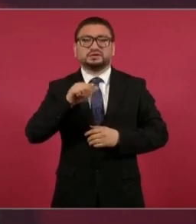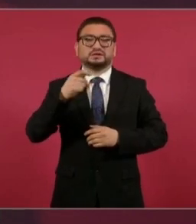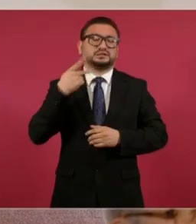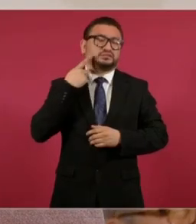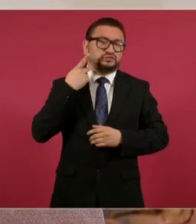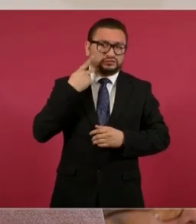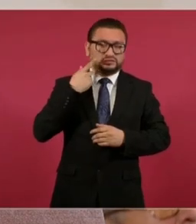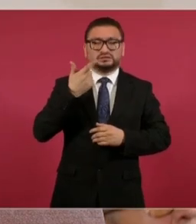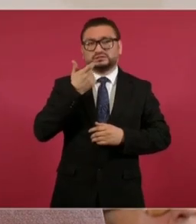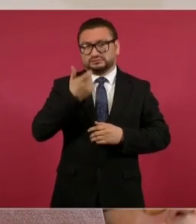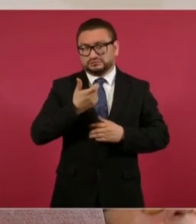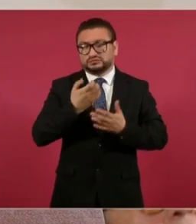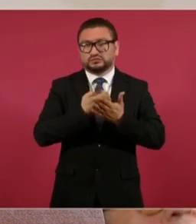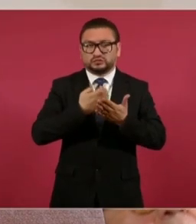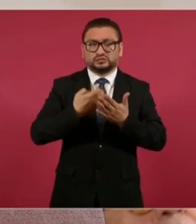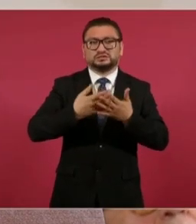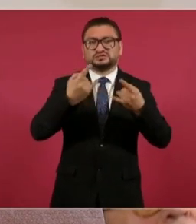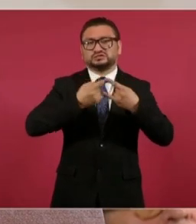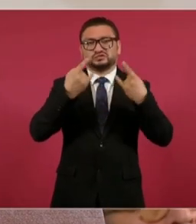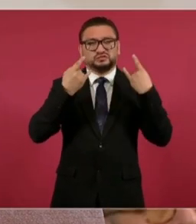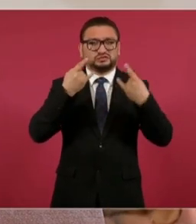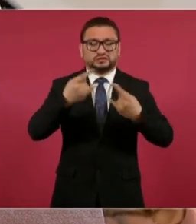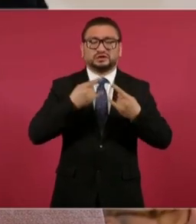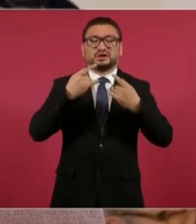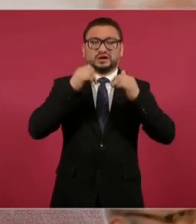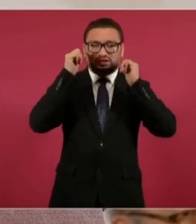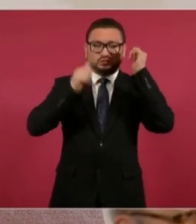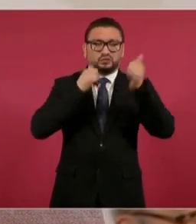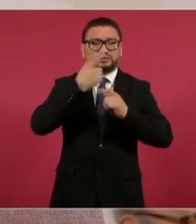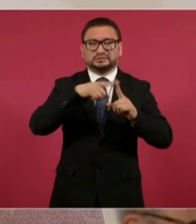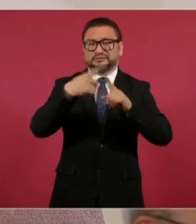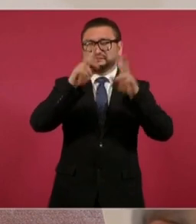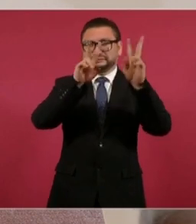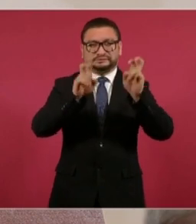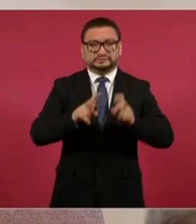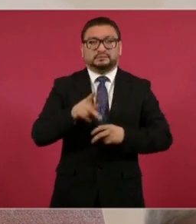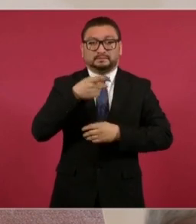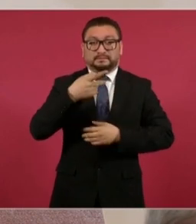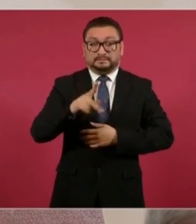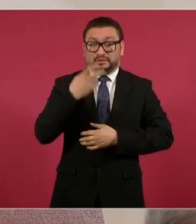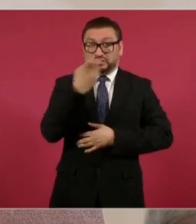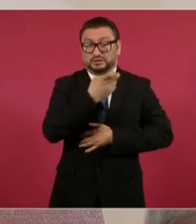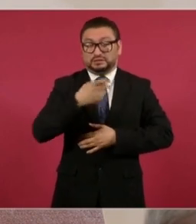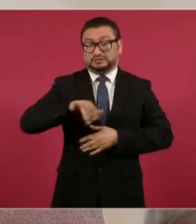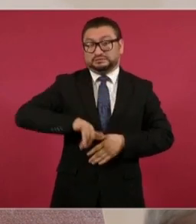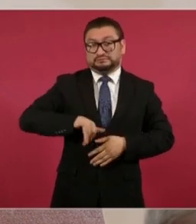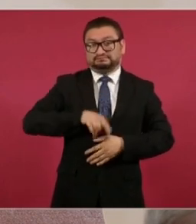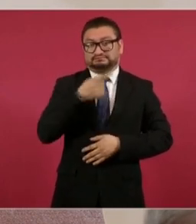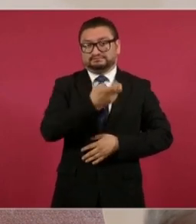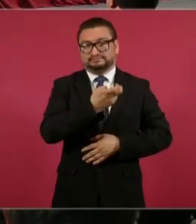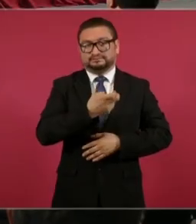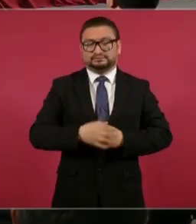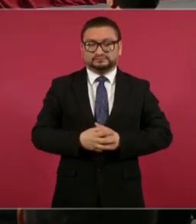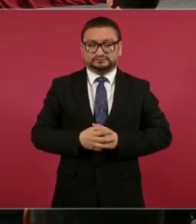de economía de historia de antropología de lo que sea pero esto es lo que me